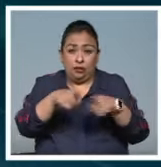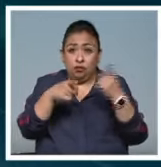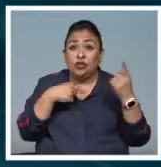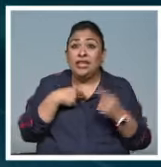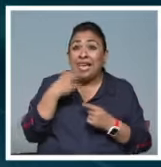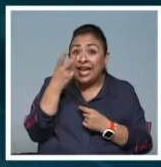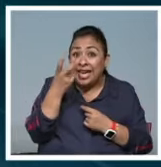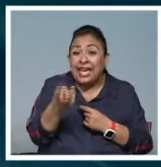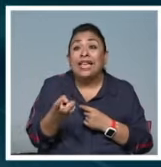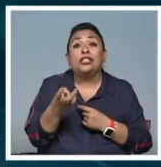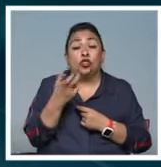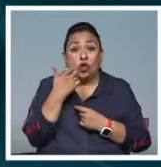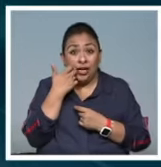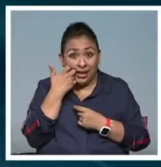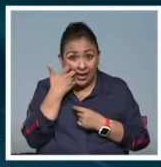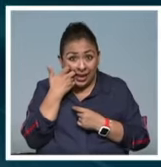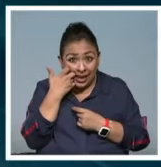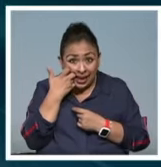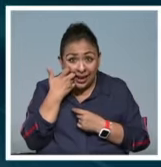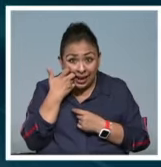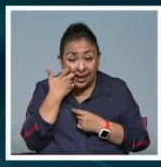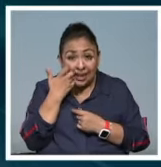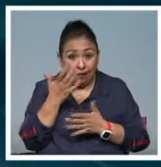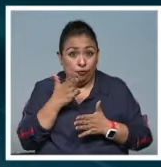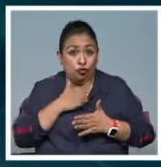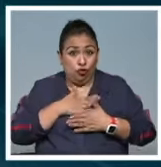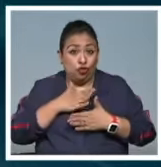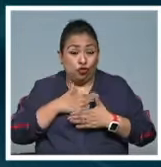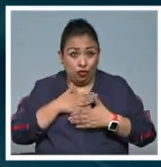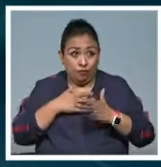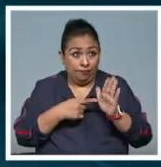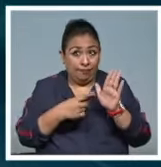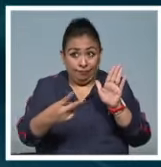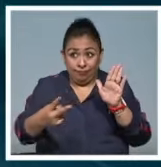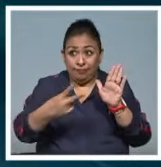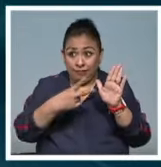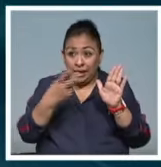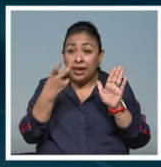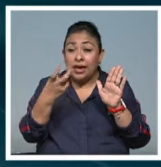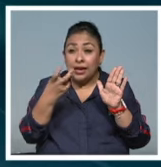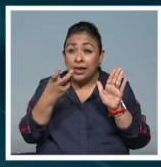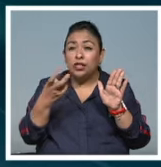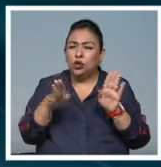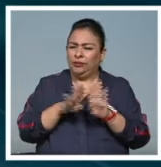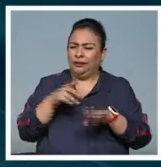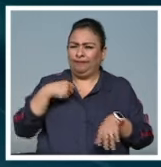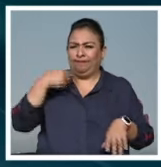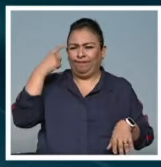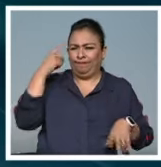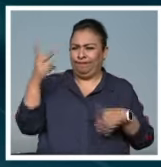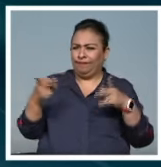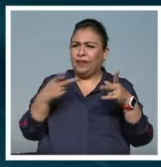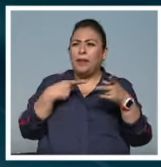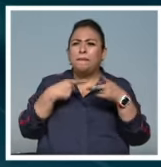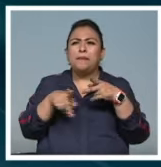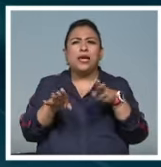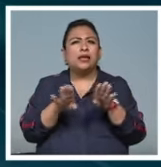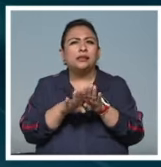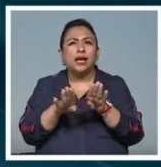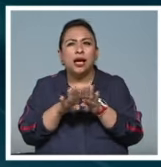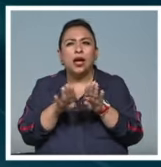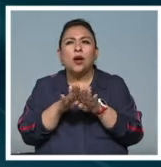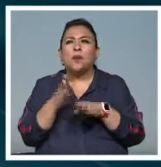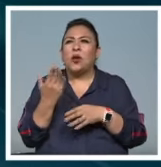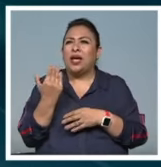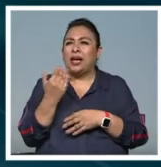justo también esto es lo que estamos tratando de nosotros visibilizar, es este cuestionamiento de los orígenes, ¿no? Lo que te decía al